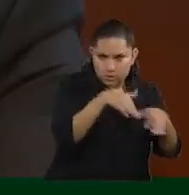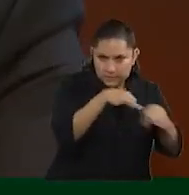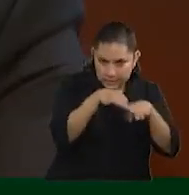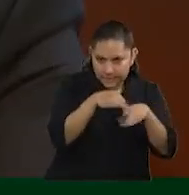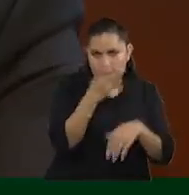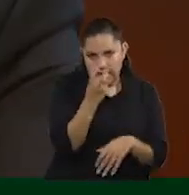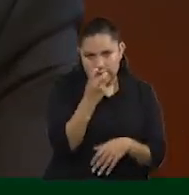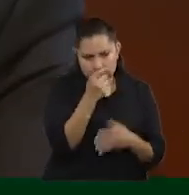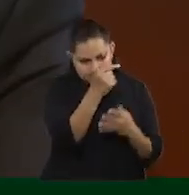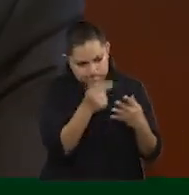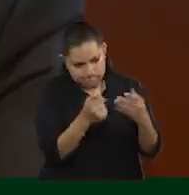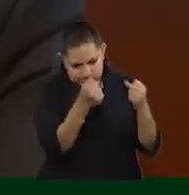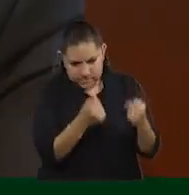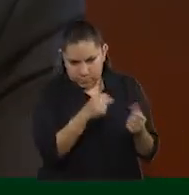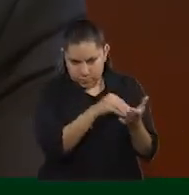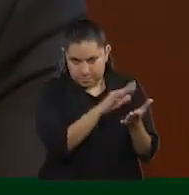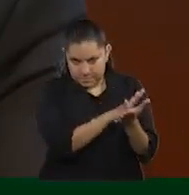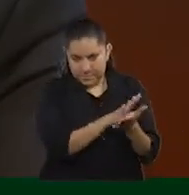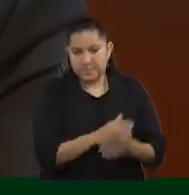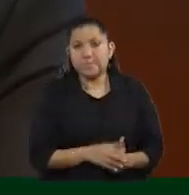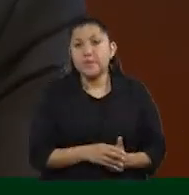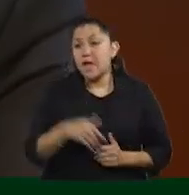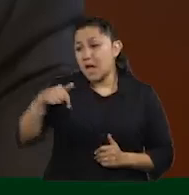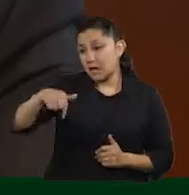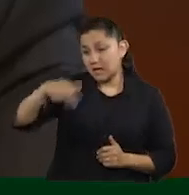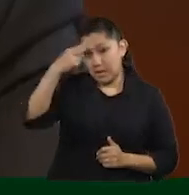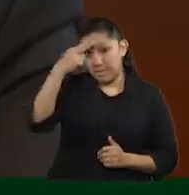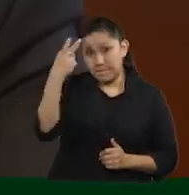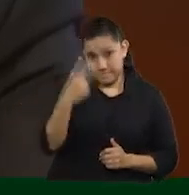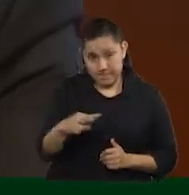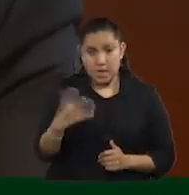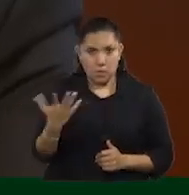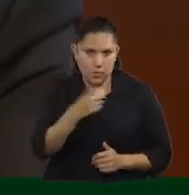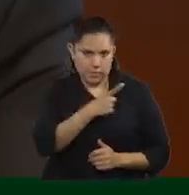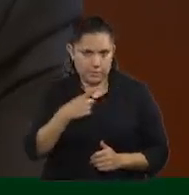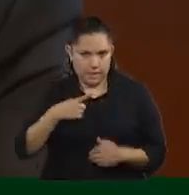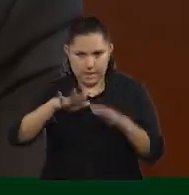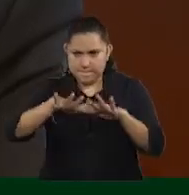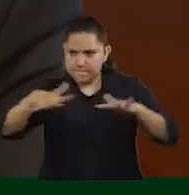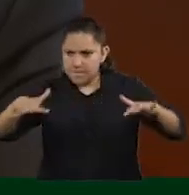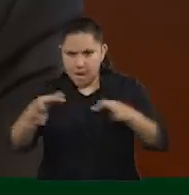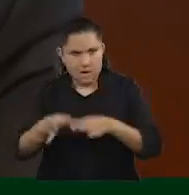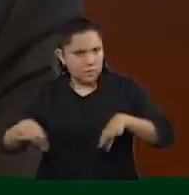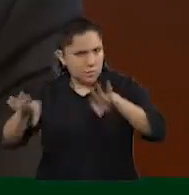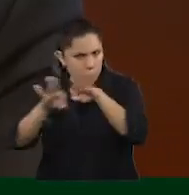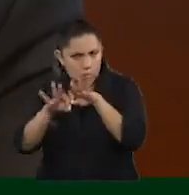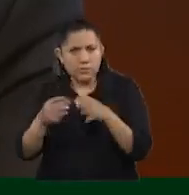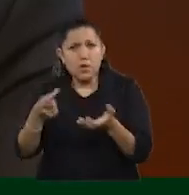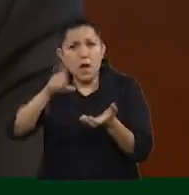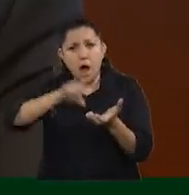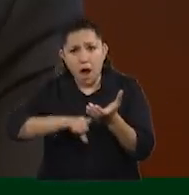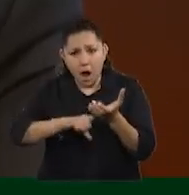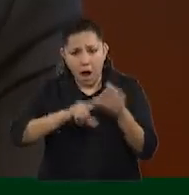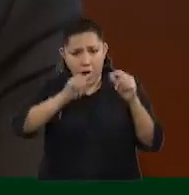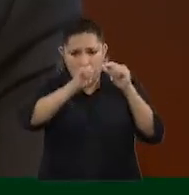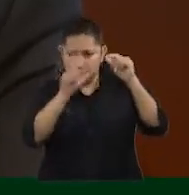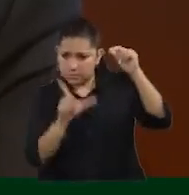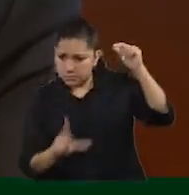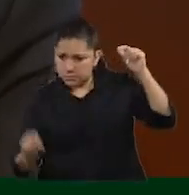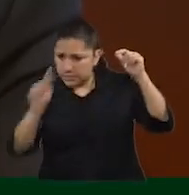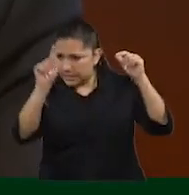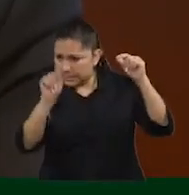ser un país marítimo. Tenemos 10.000 kilómetros de costa y 3 millones de kilómetros cuadrados de